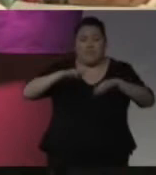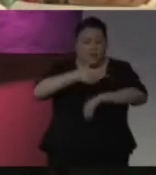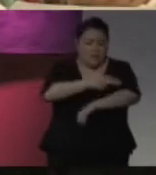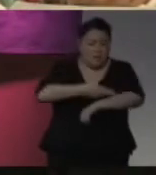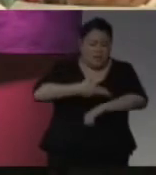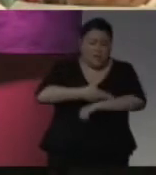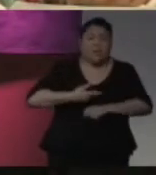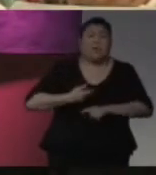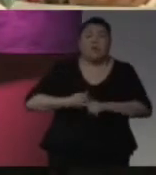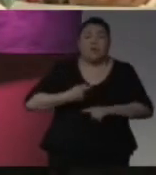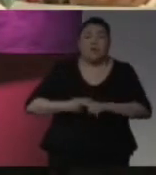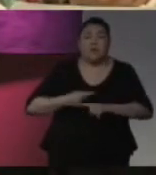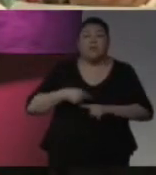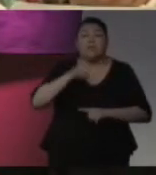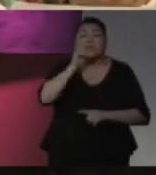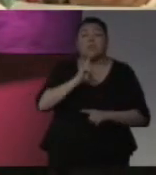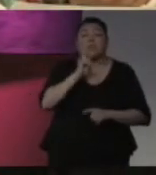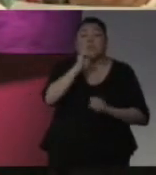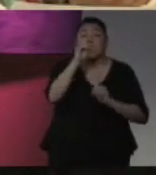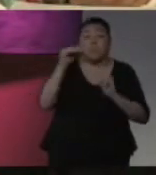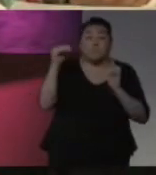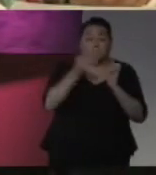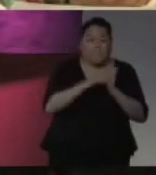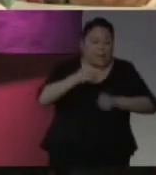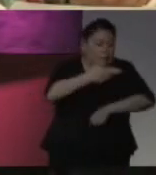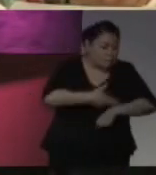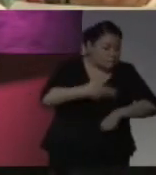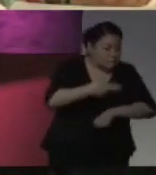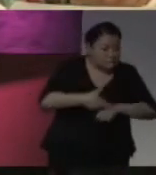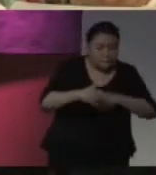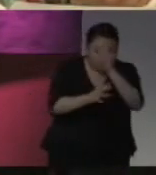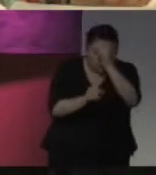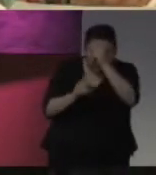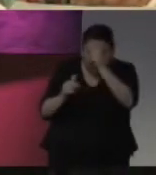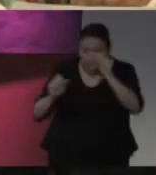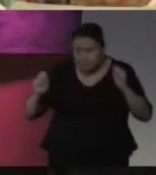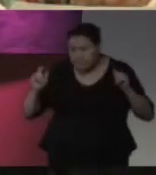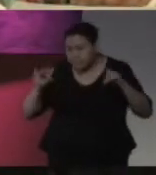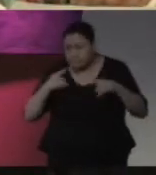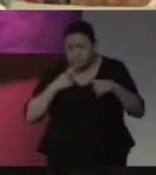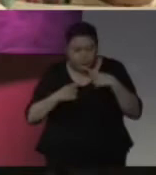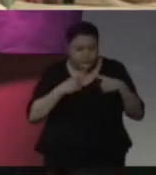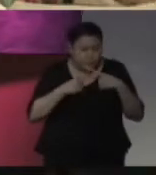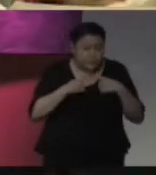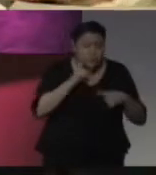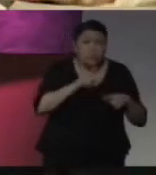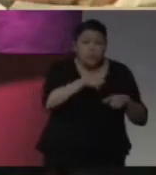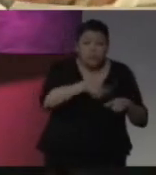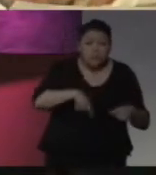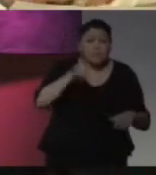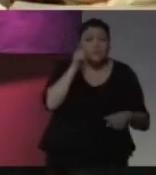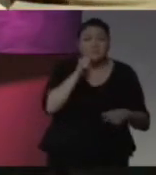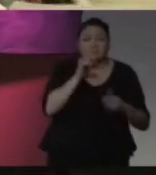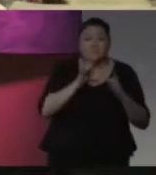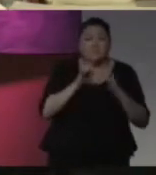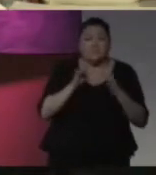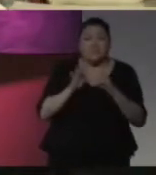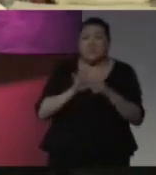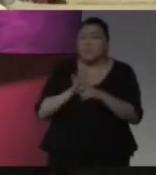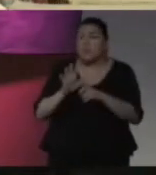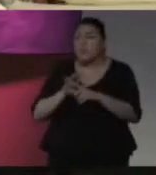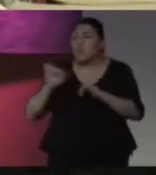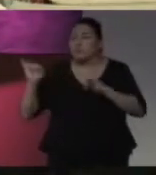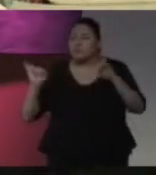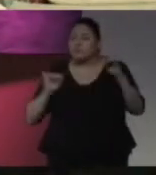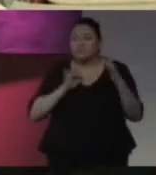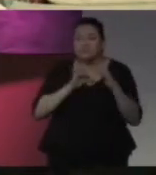por alrededor de 1,000 mujeres. 1,000 mujeres estuvieron todas conectadas de un nivel al otro, como decía